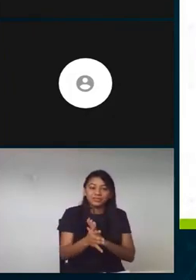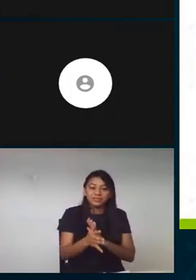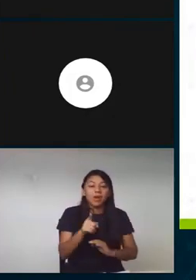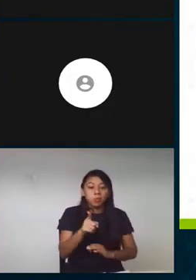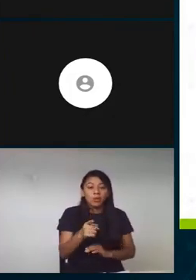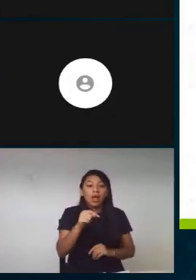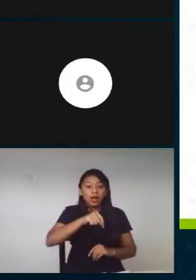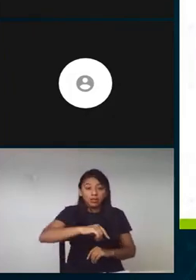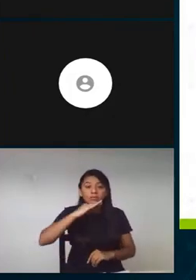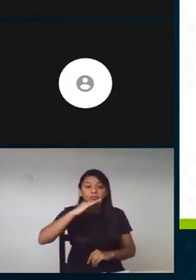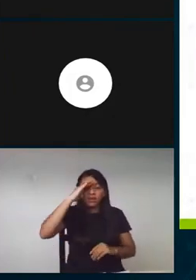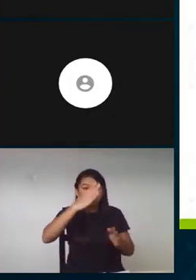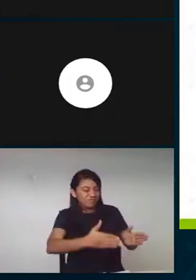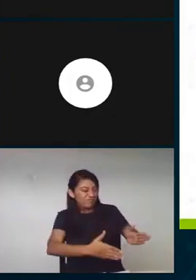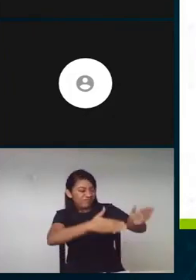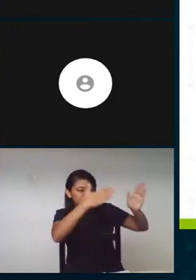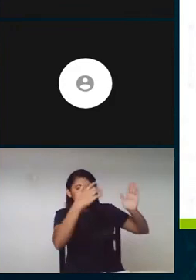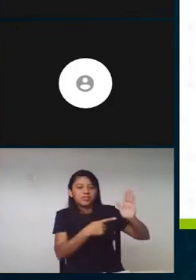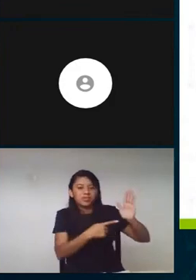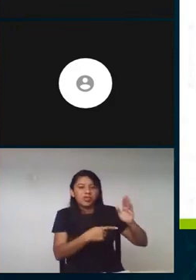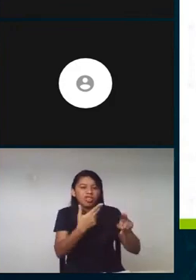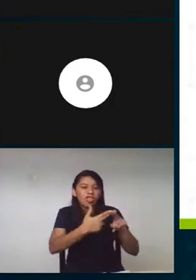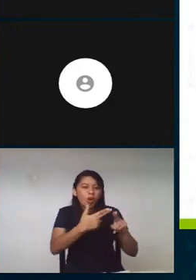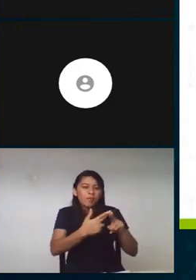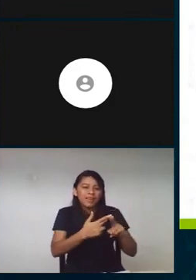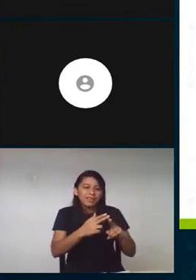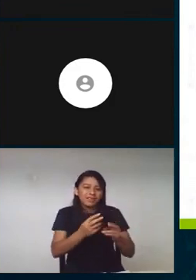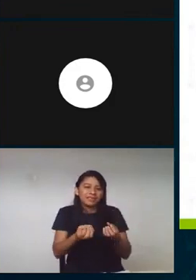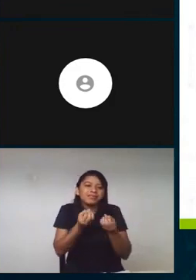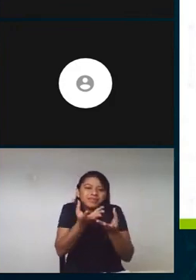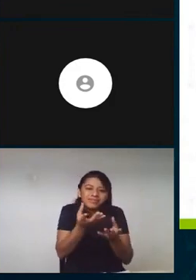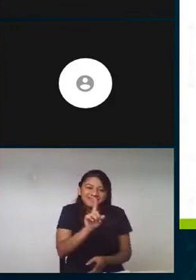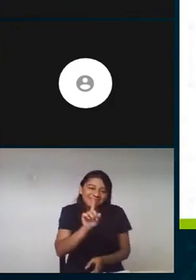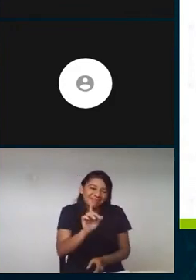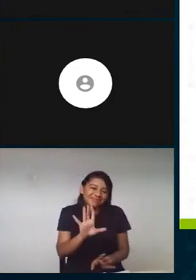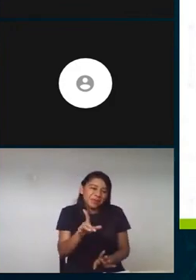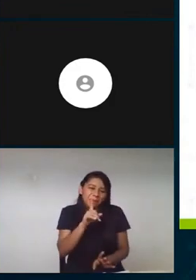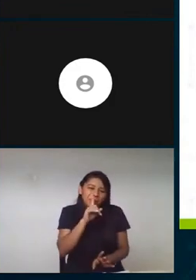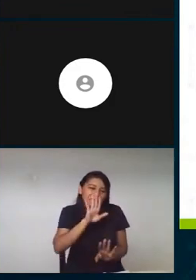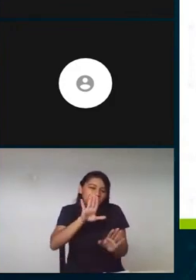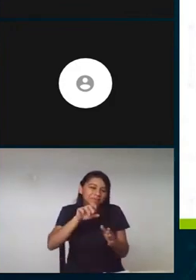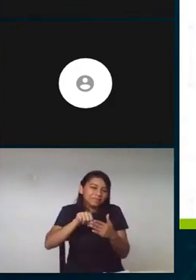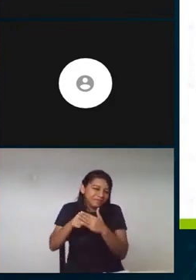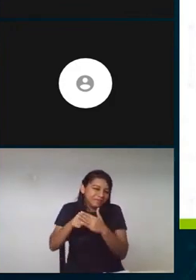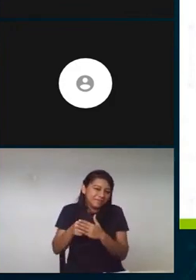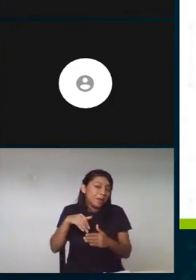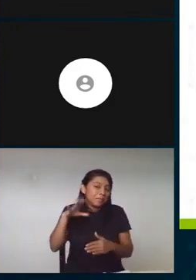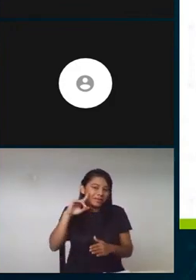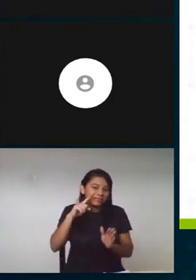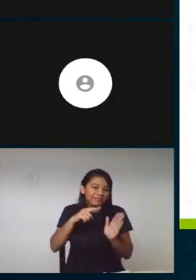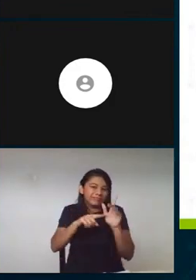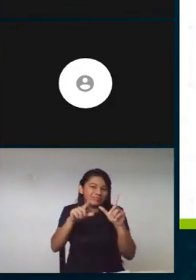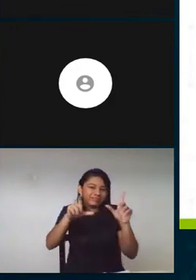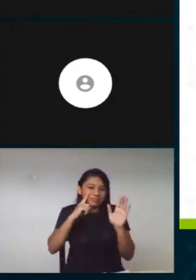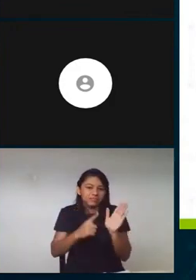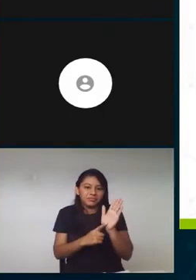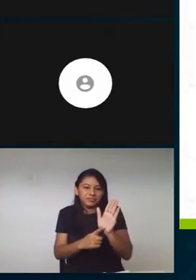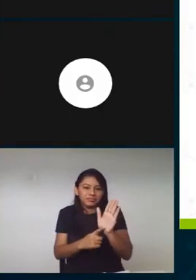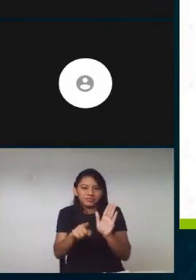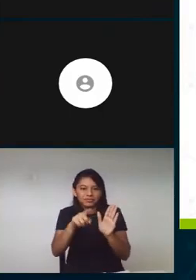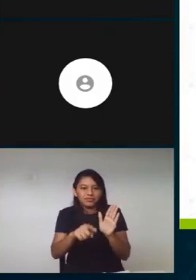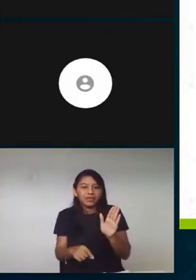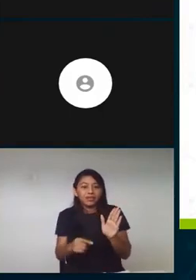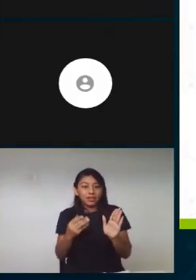específicamente del nombre del edificio, pero quiero mostrarles uno, ¿cierto? Nosotros empezamos con